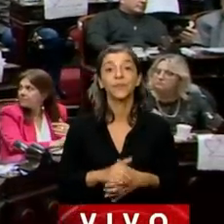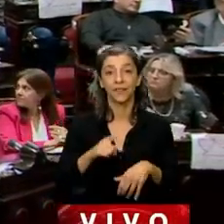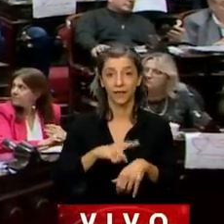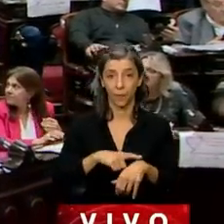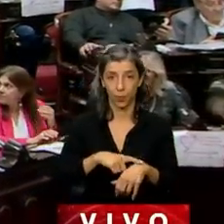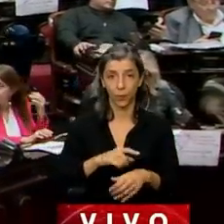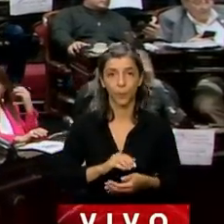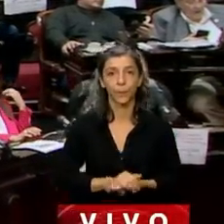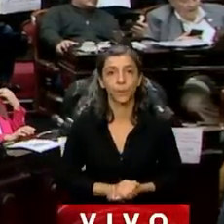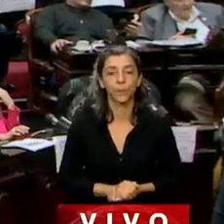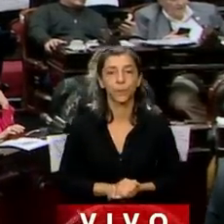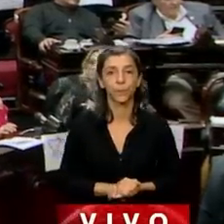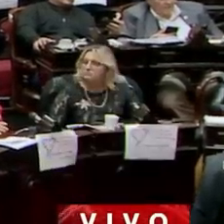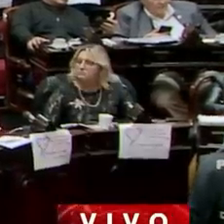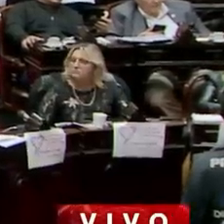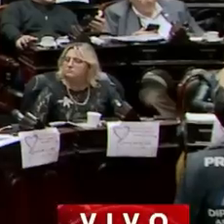Tiempo.